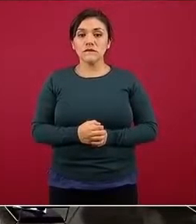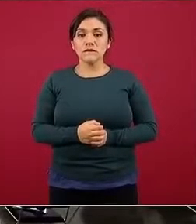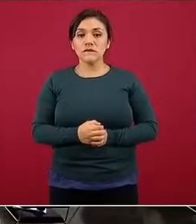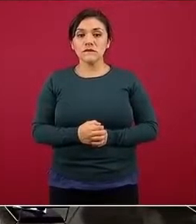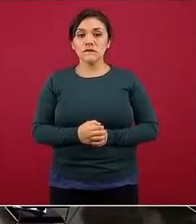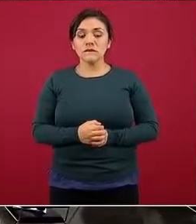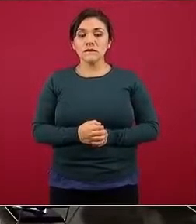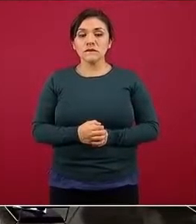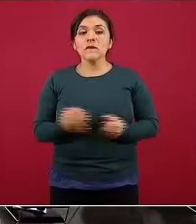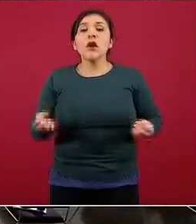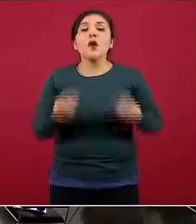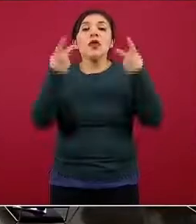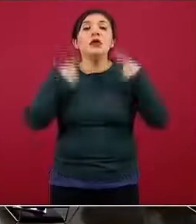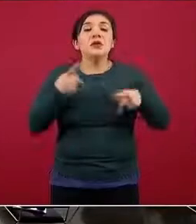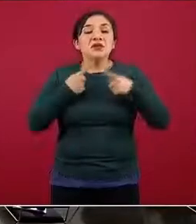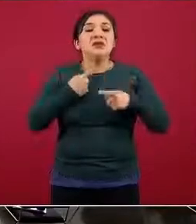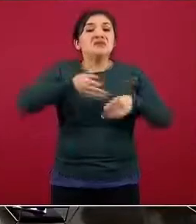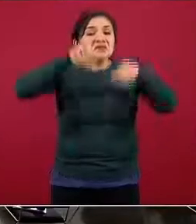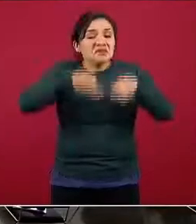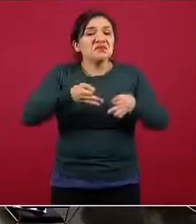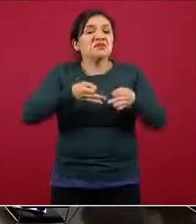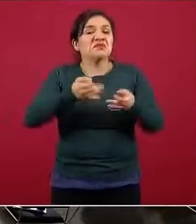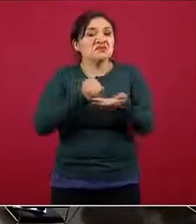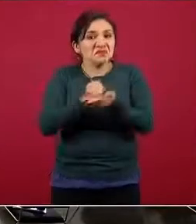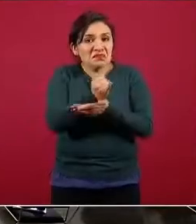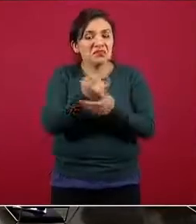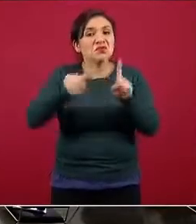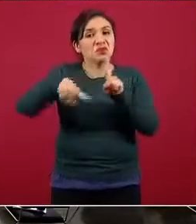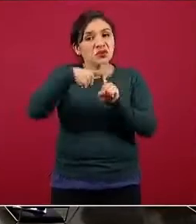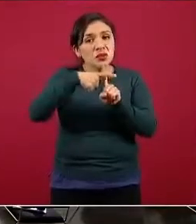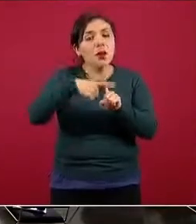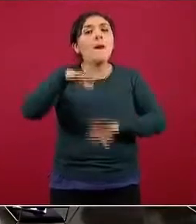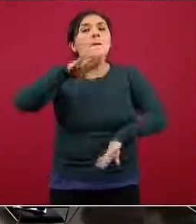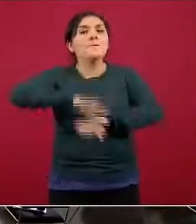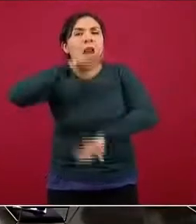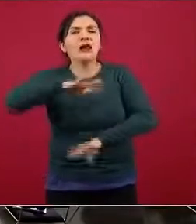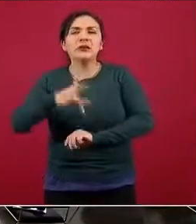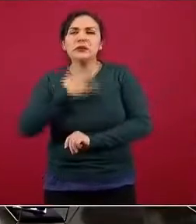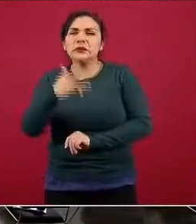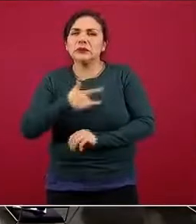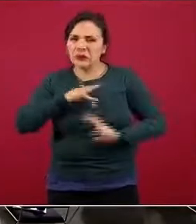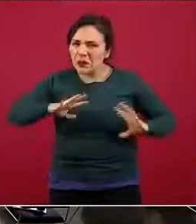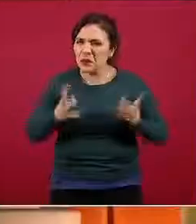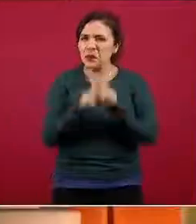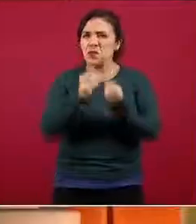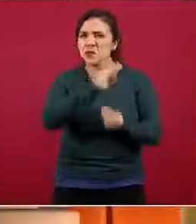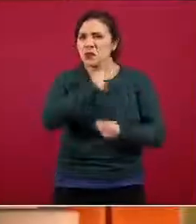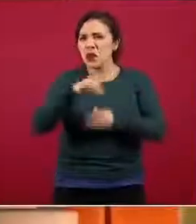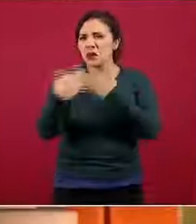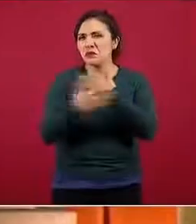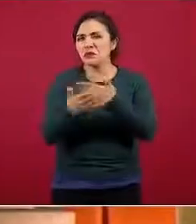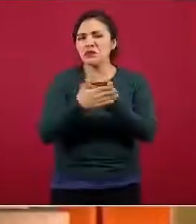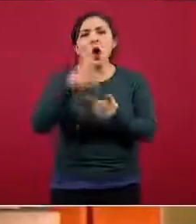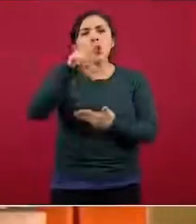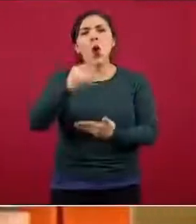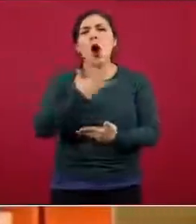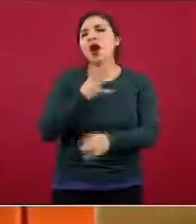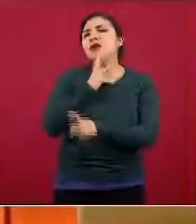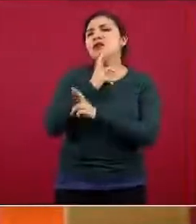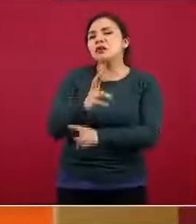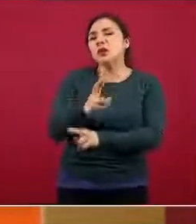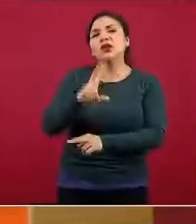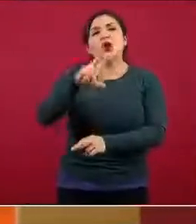Con el número de casos confirmados más una proporción de los casos que están sin toma